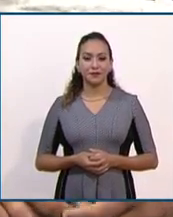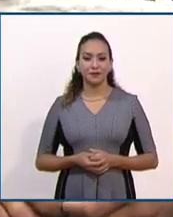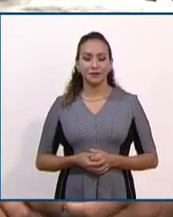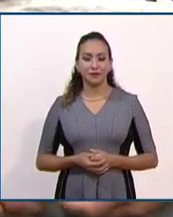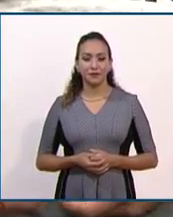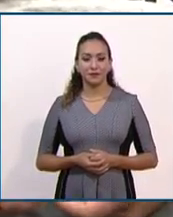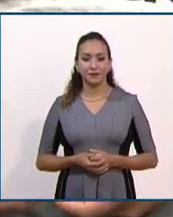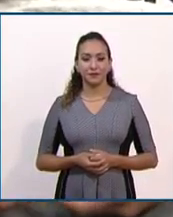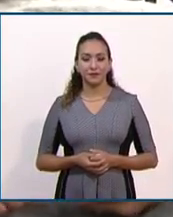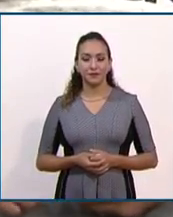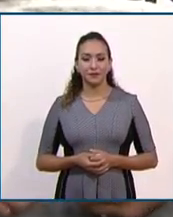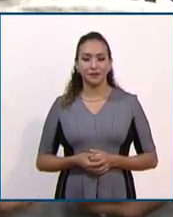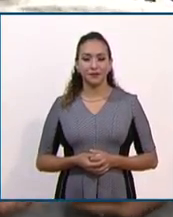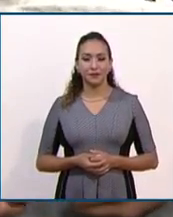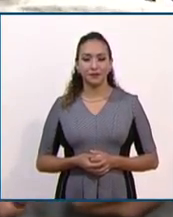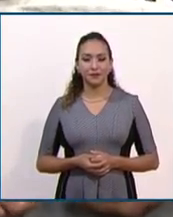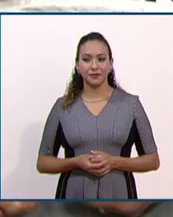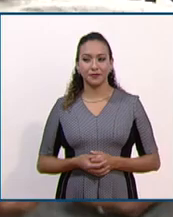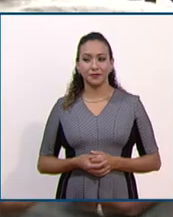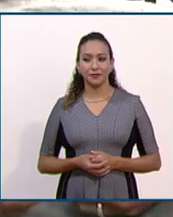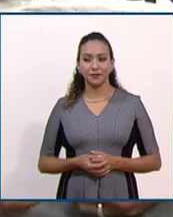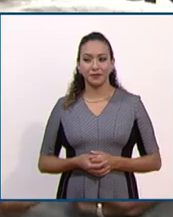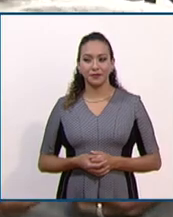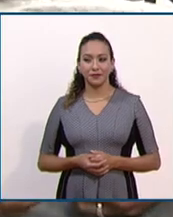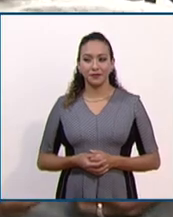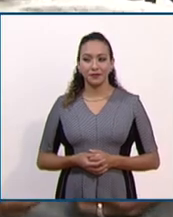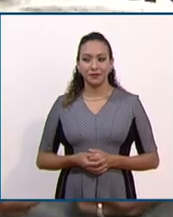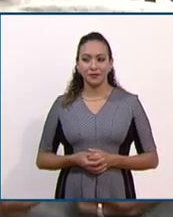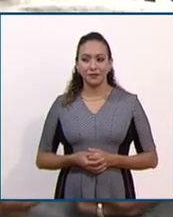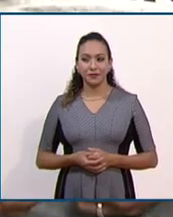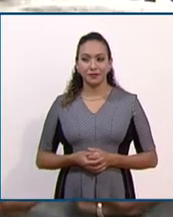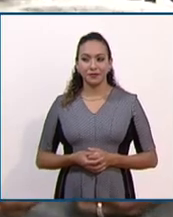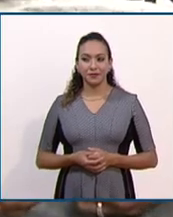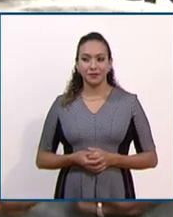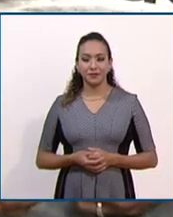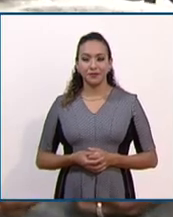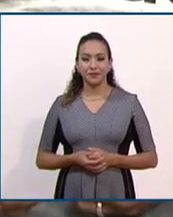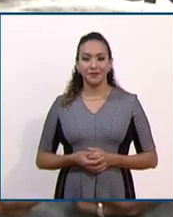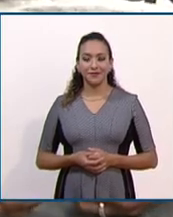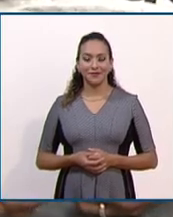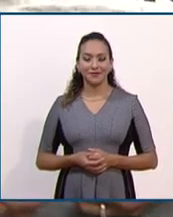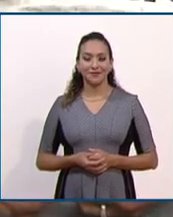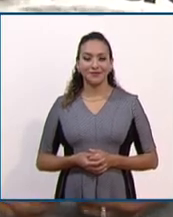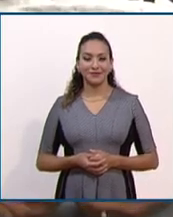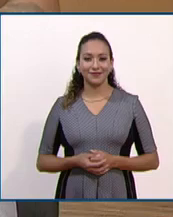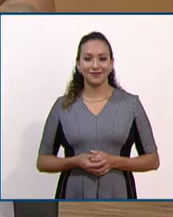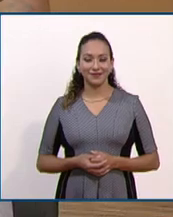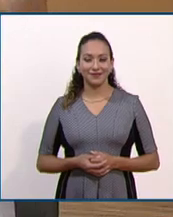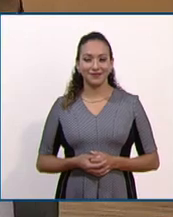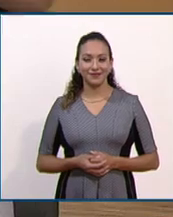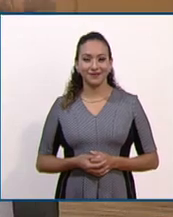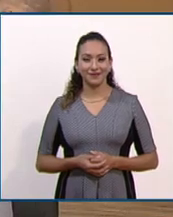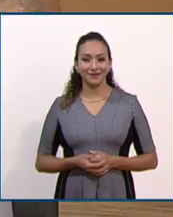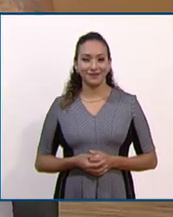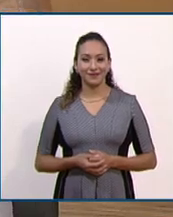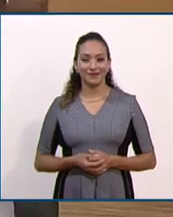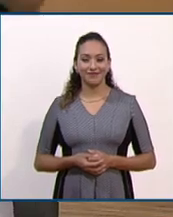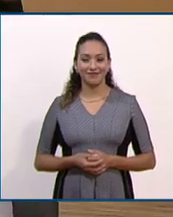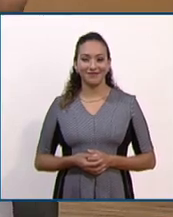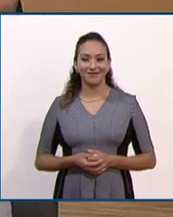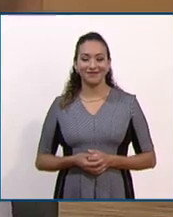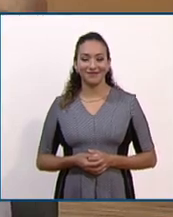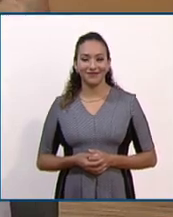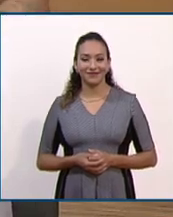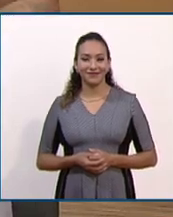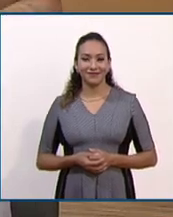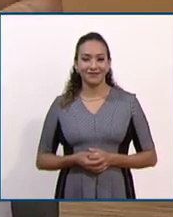la liga o en la página de internet y agendar una cita para que puedas venir y cualquier trámite ellos te pueden ayudar. Hola a